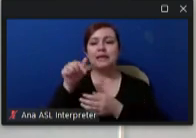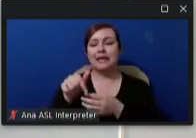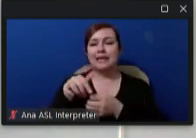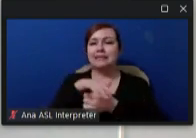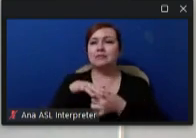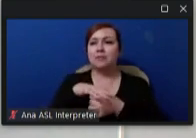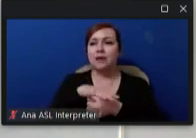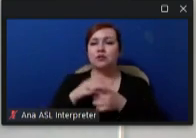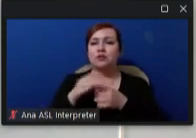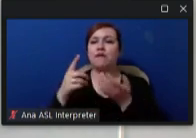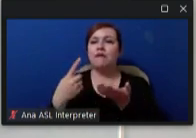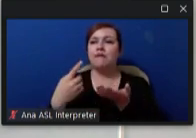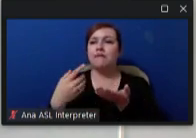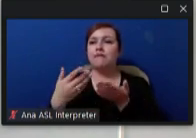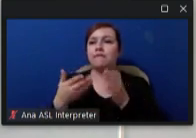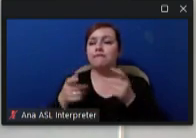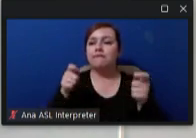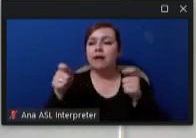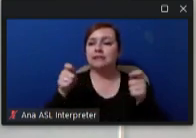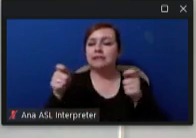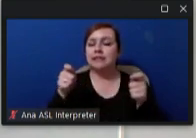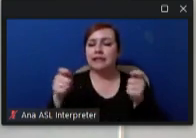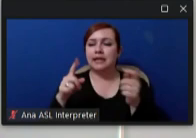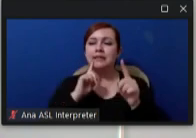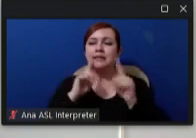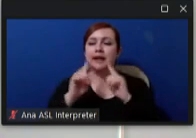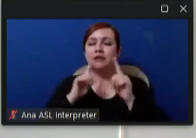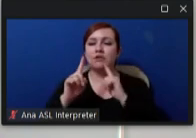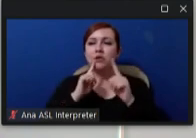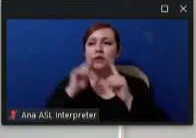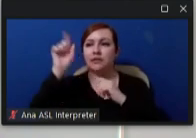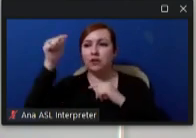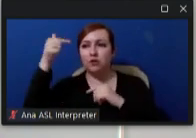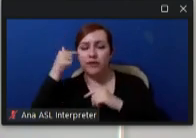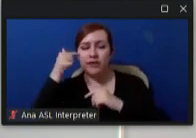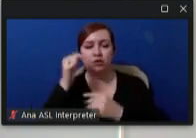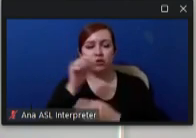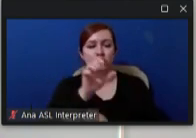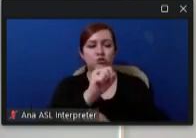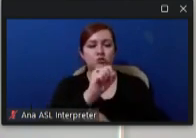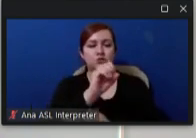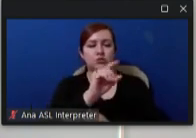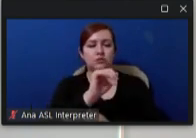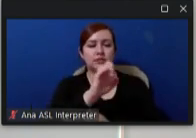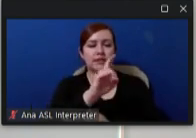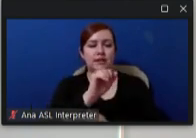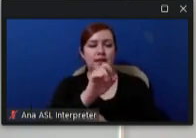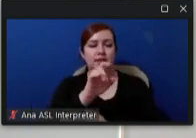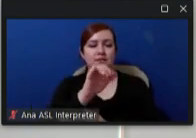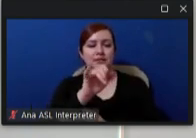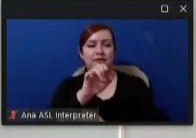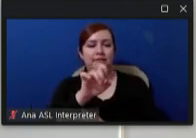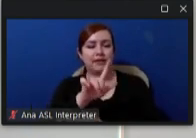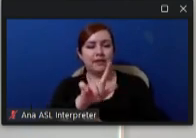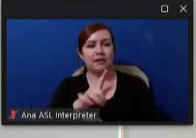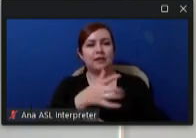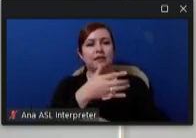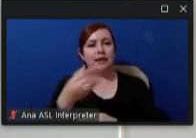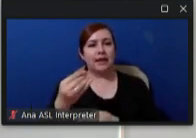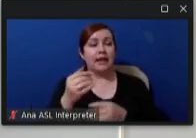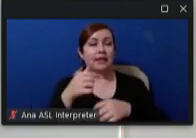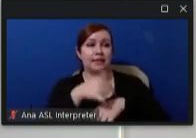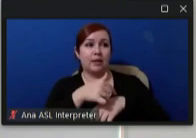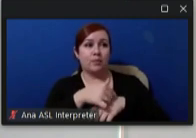diálogo entre el gobierno, actores de sociedad civil y mecanismos de protección de derechos humanos, al tiempo que nos permiten mostrar